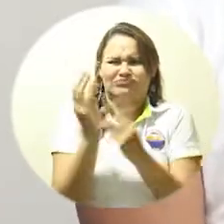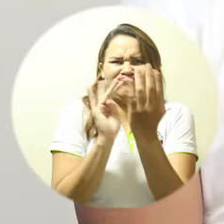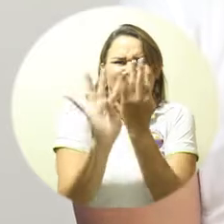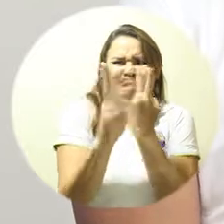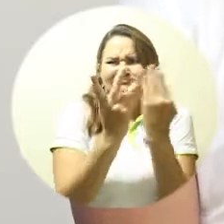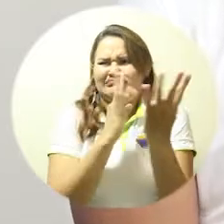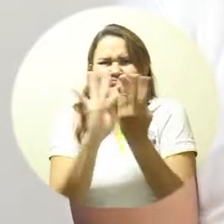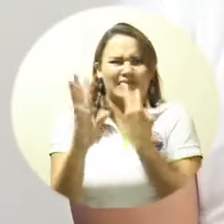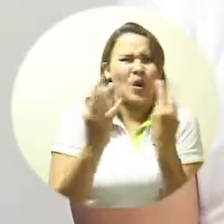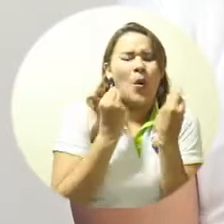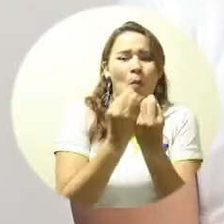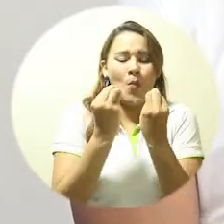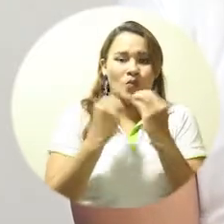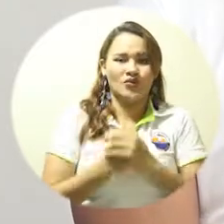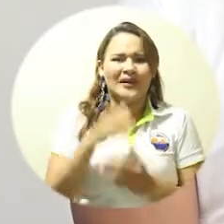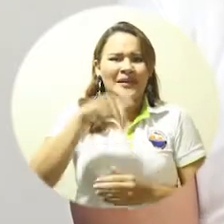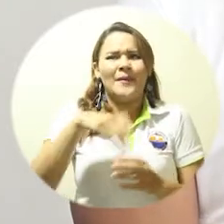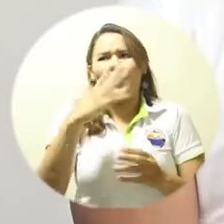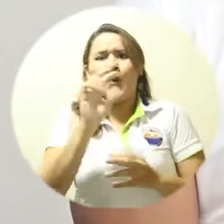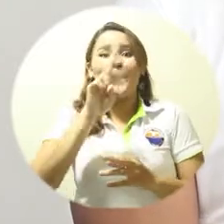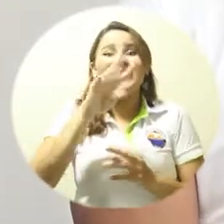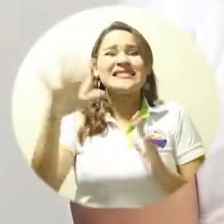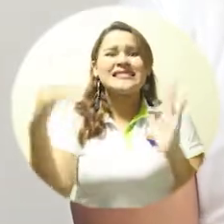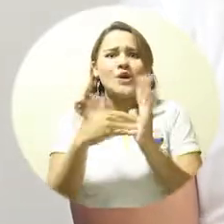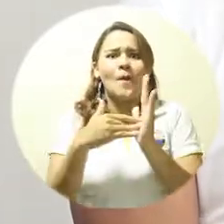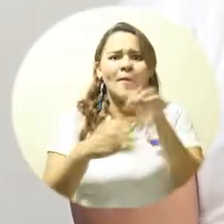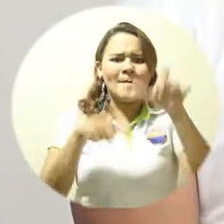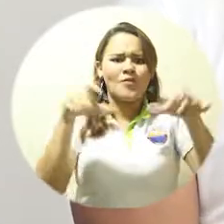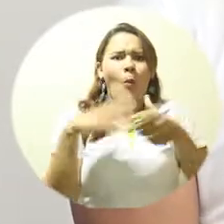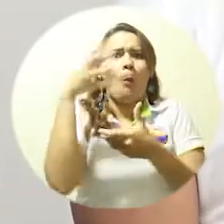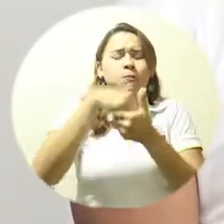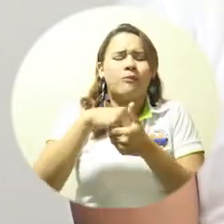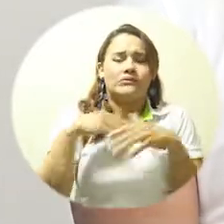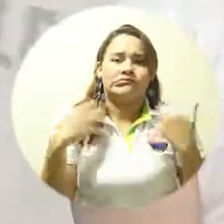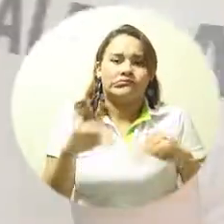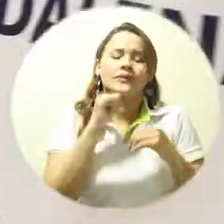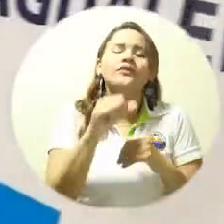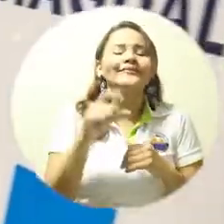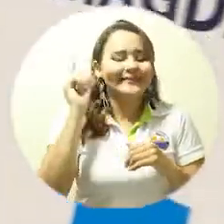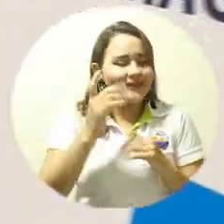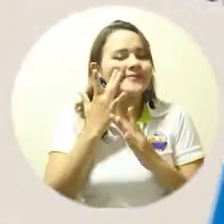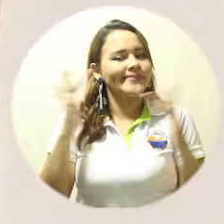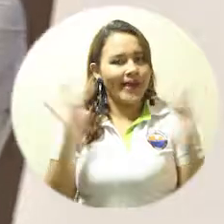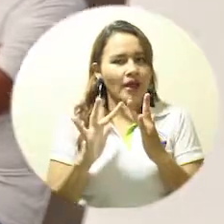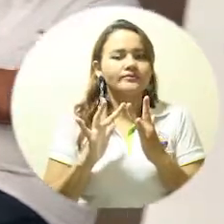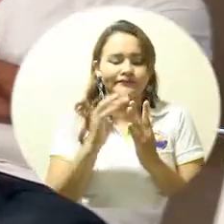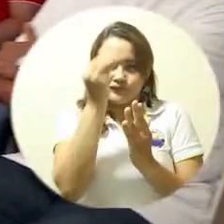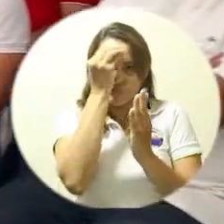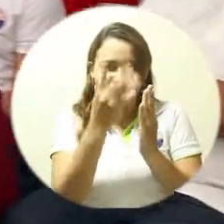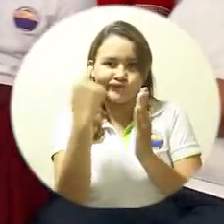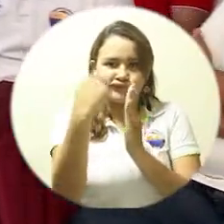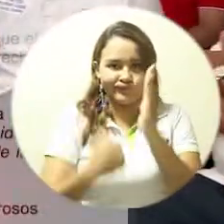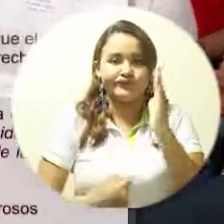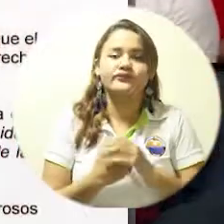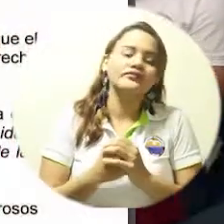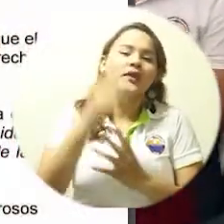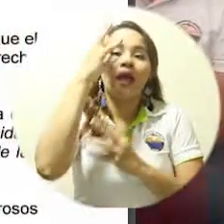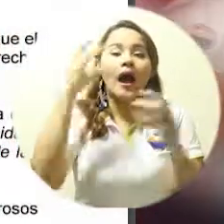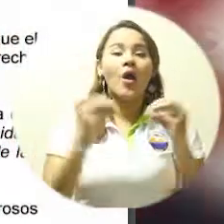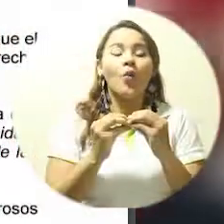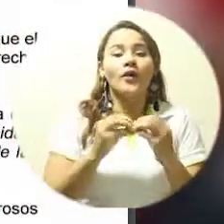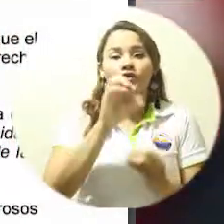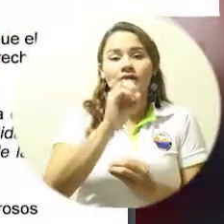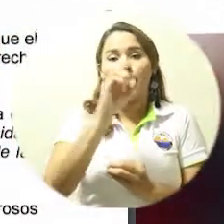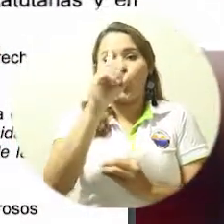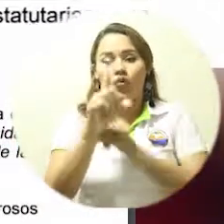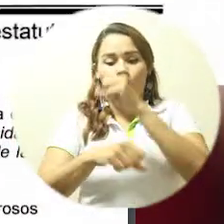entidades públicas o de las empresas tiene 25.000 personas concentradas. Por eso tenemos que ser coherentes y dar ese ejemplo. A través del acuerdo número 1 del